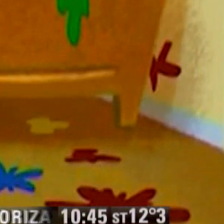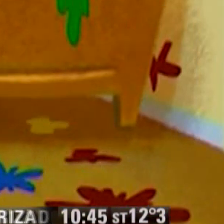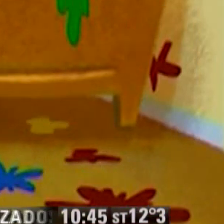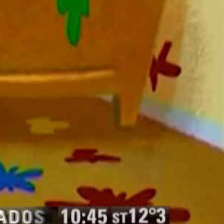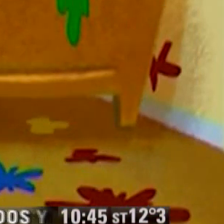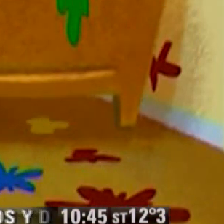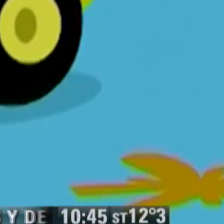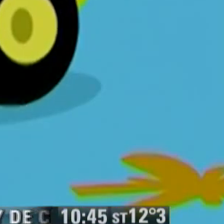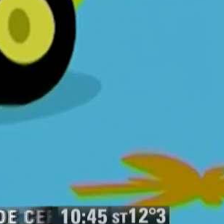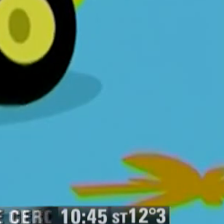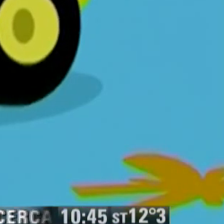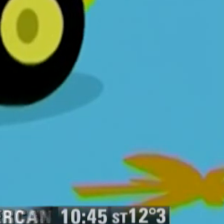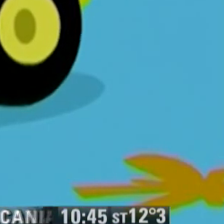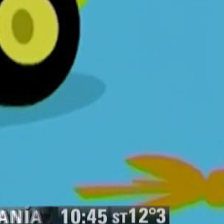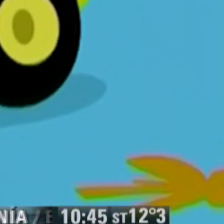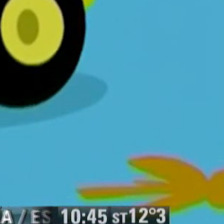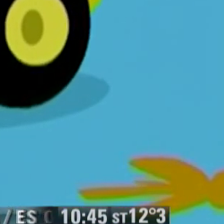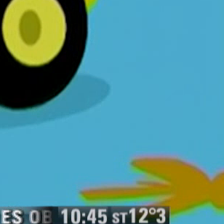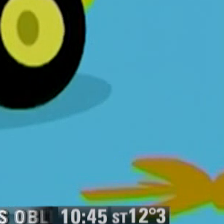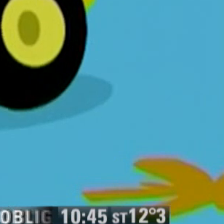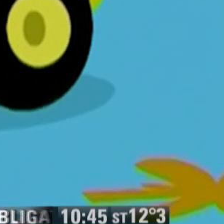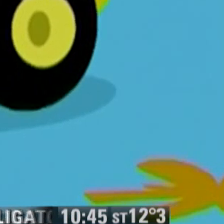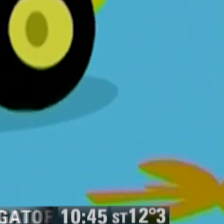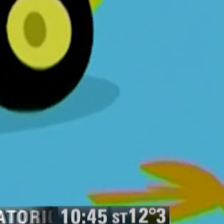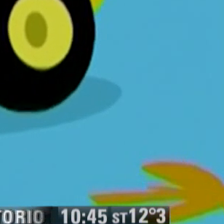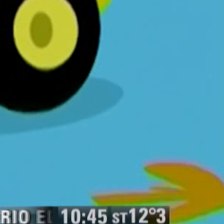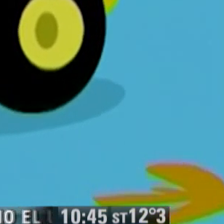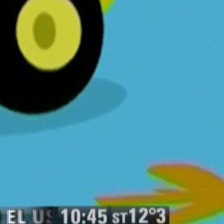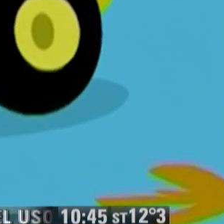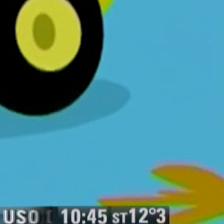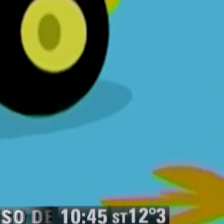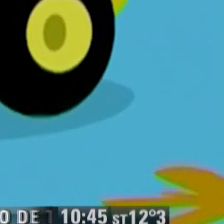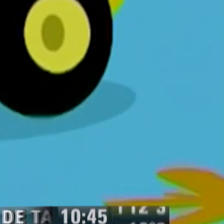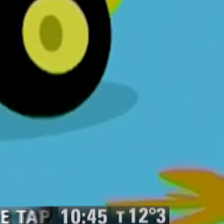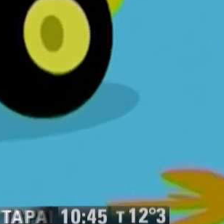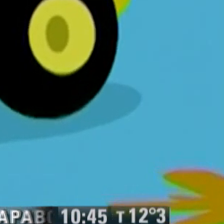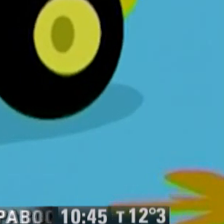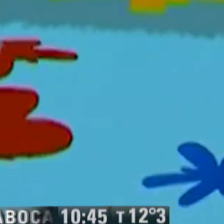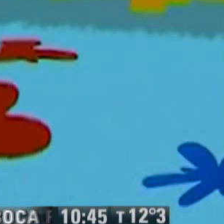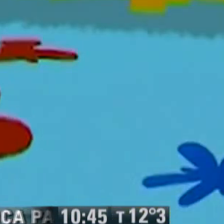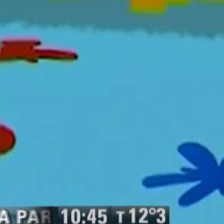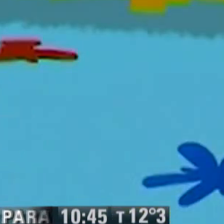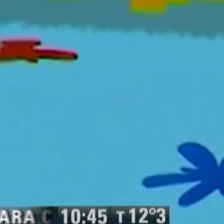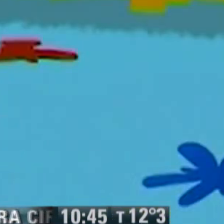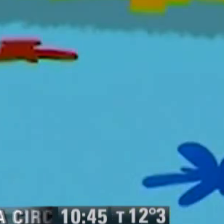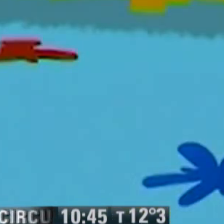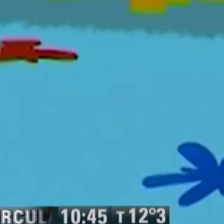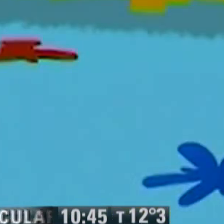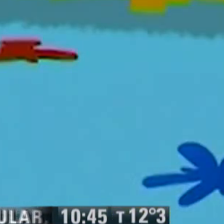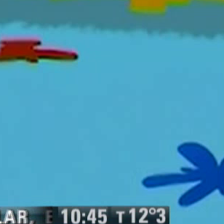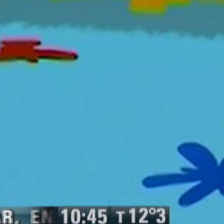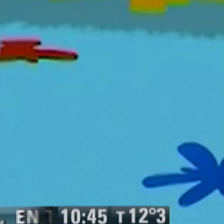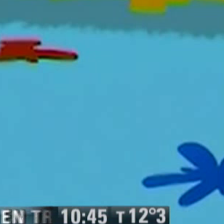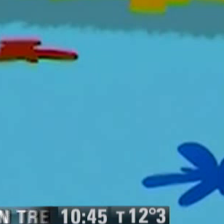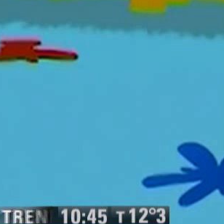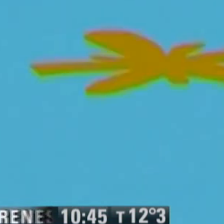tímido se puso colorado porque la brillantina le dijo que era guapo. Cascadas de amarillo para iluminar. Violeta profundo